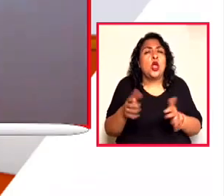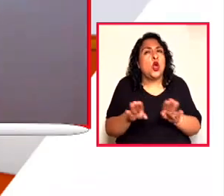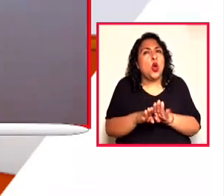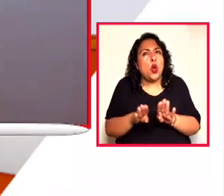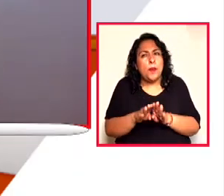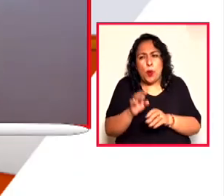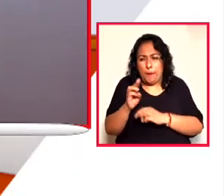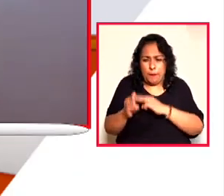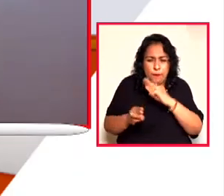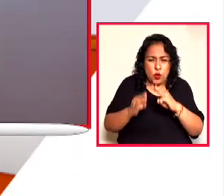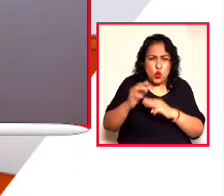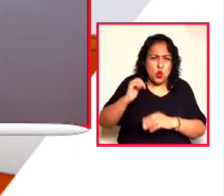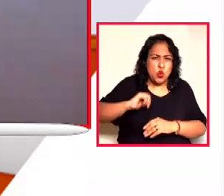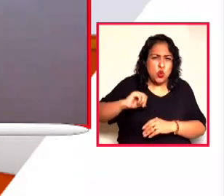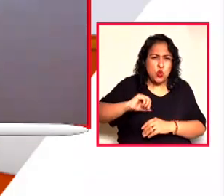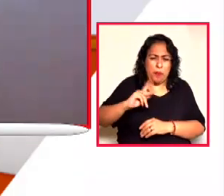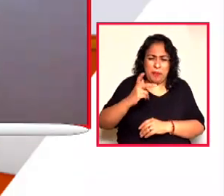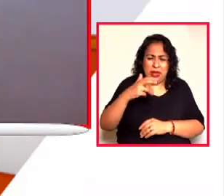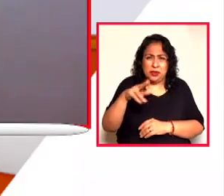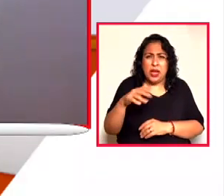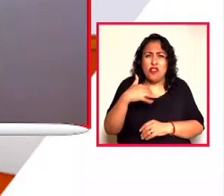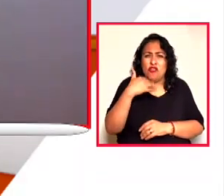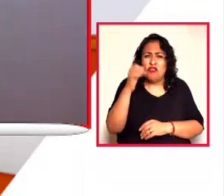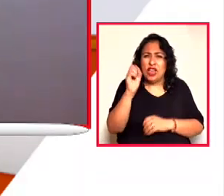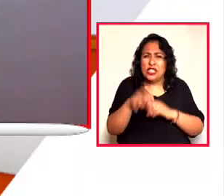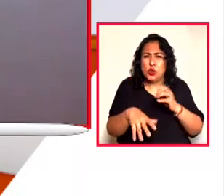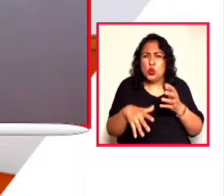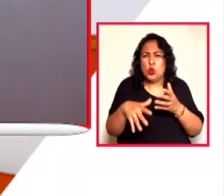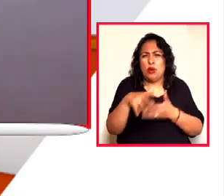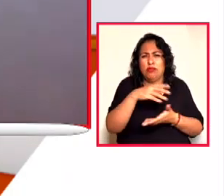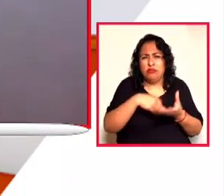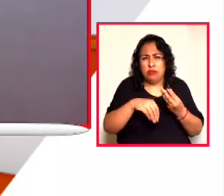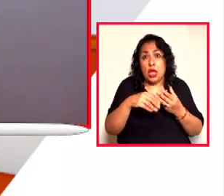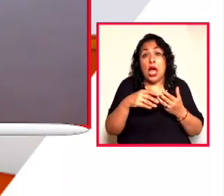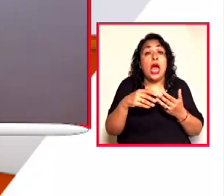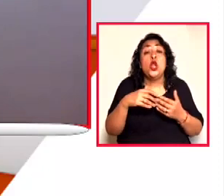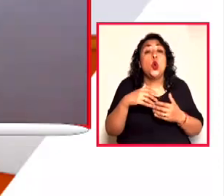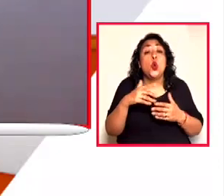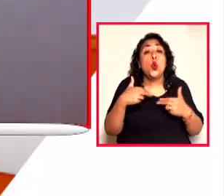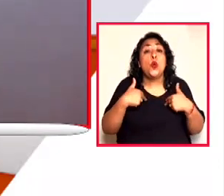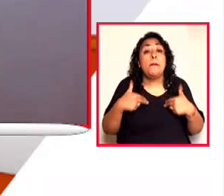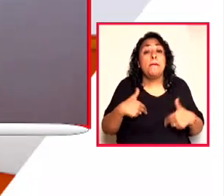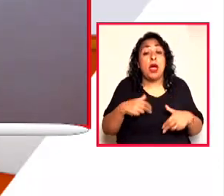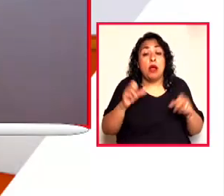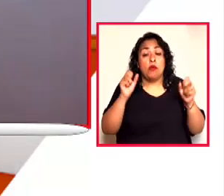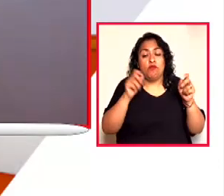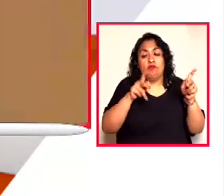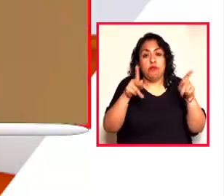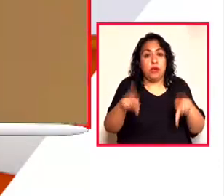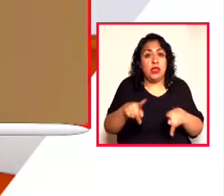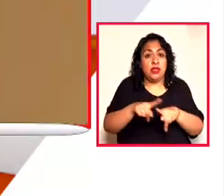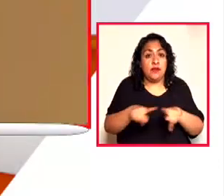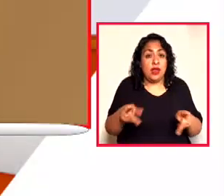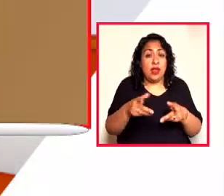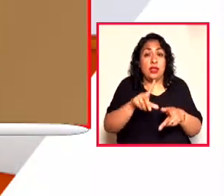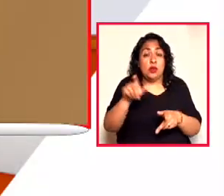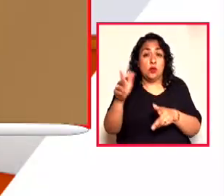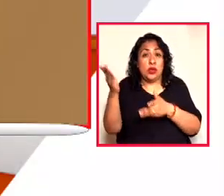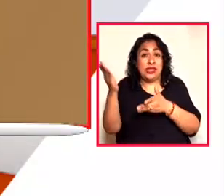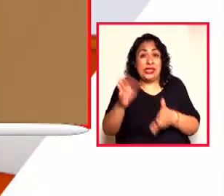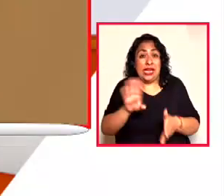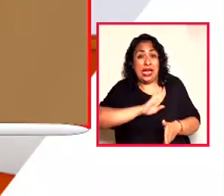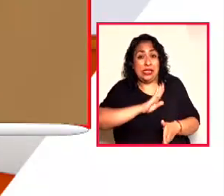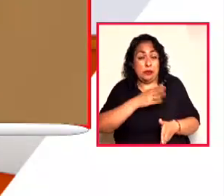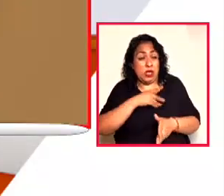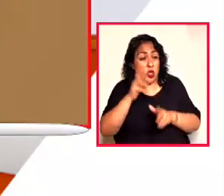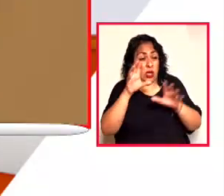mundo prehispánico el manejo de los desechos humanos era distinto al que se da con la colonia, ¿no? La urbanización